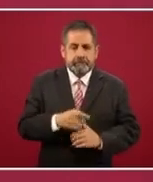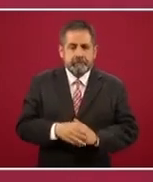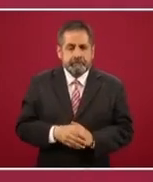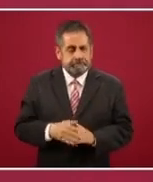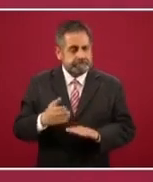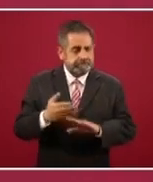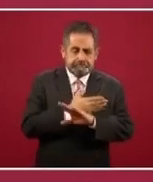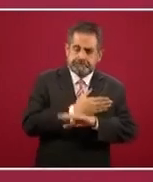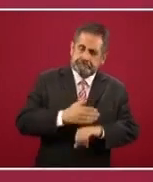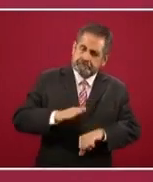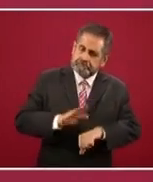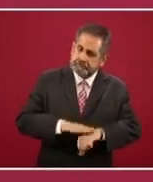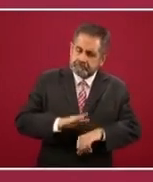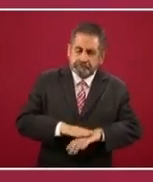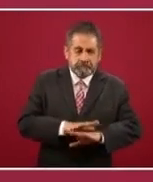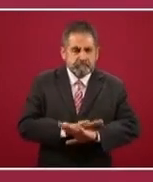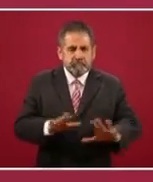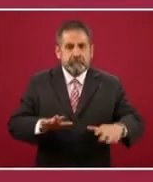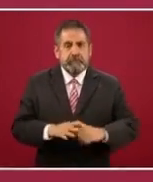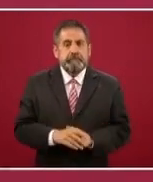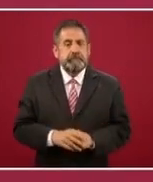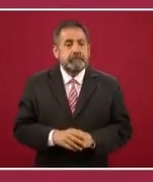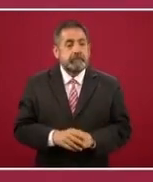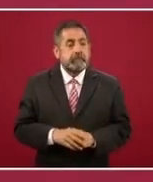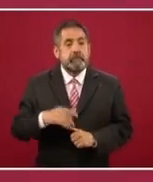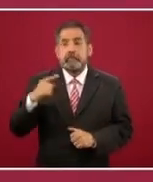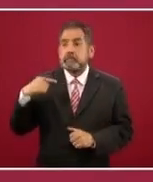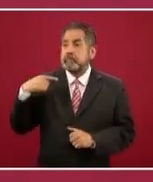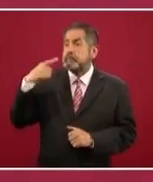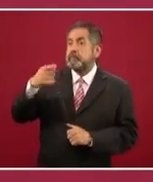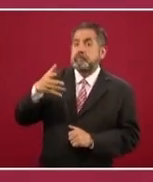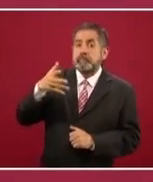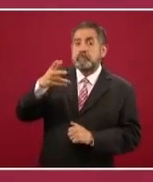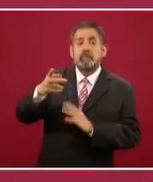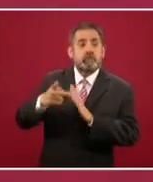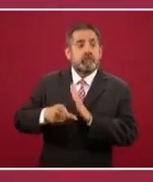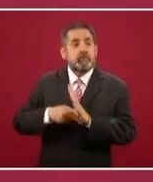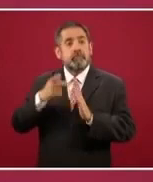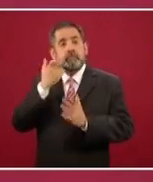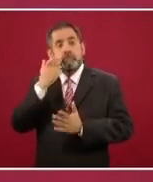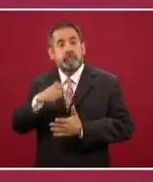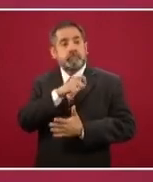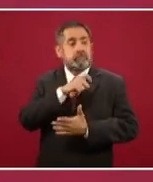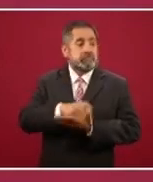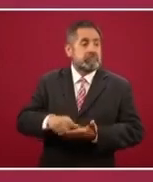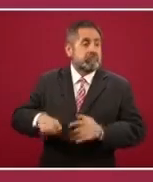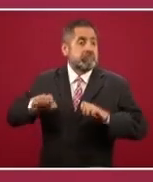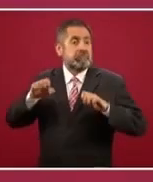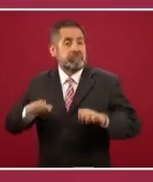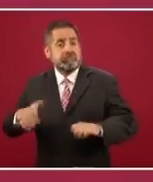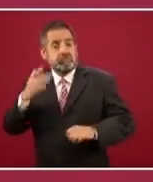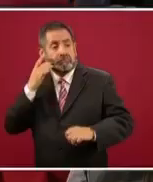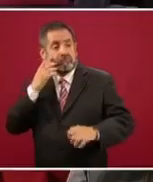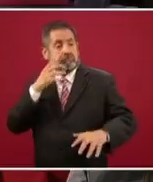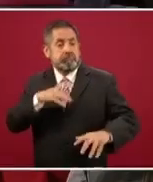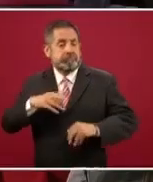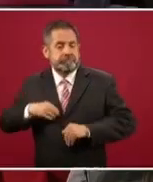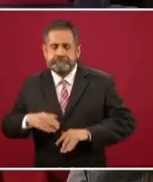preventiva. A ver quién se va a atrever después a hacer algo así.